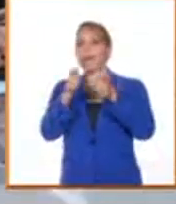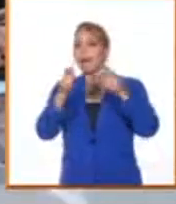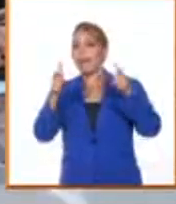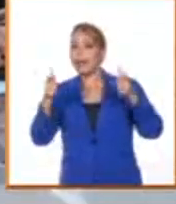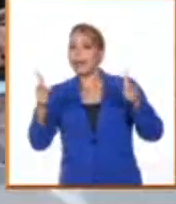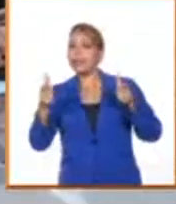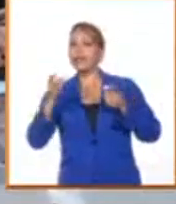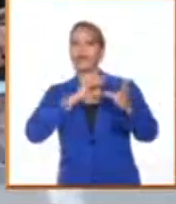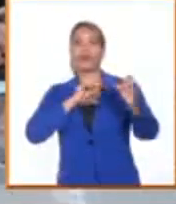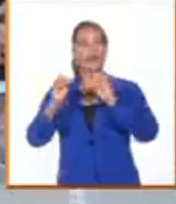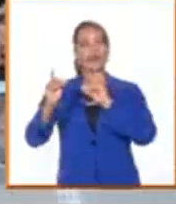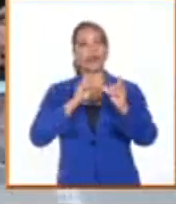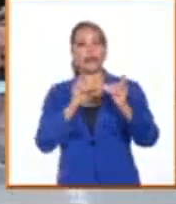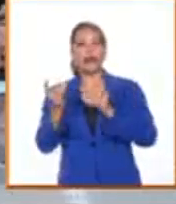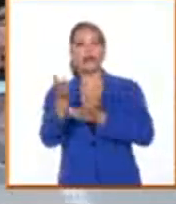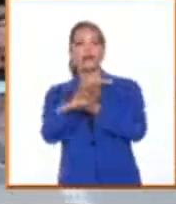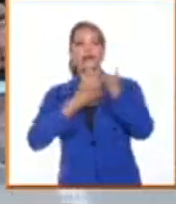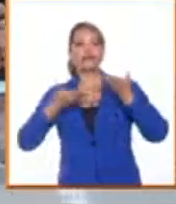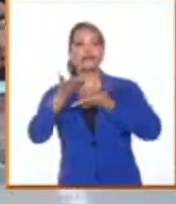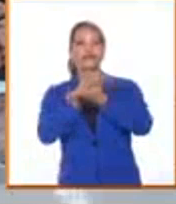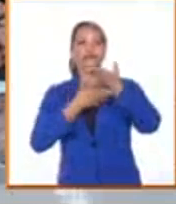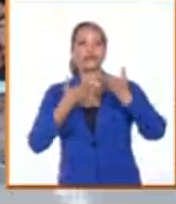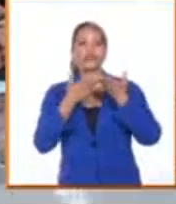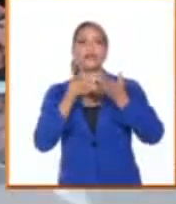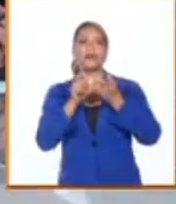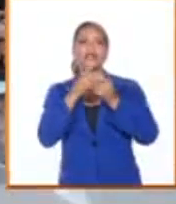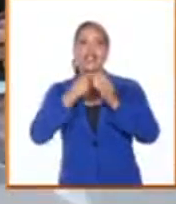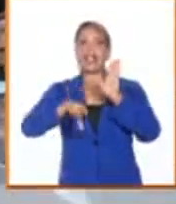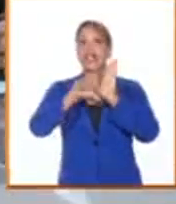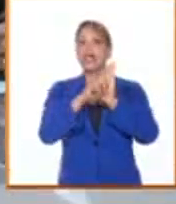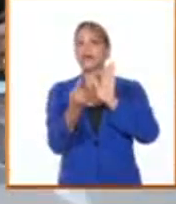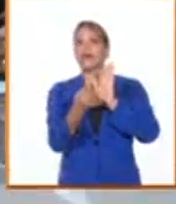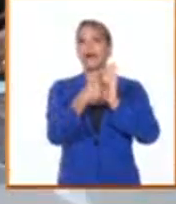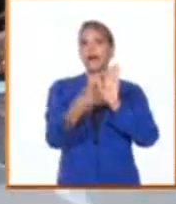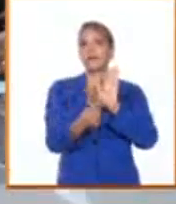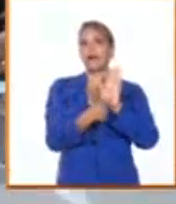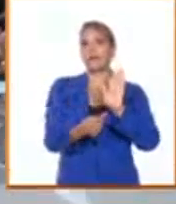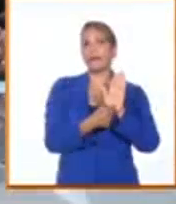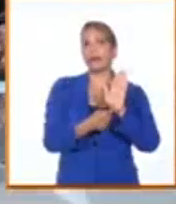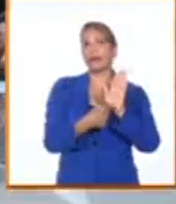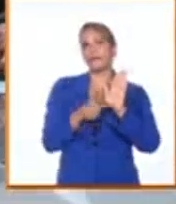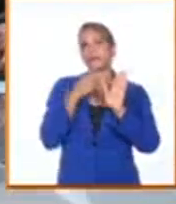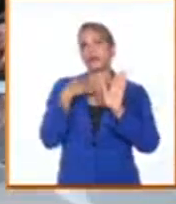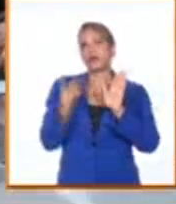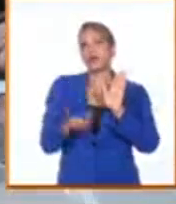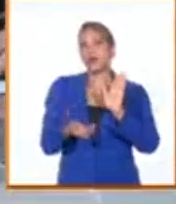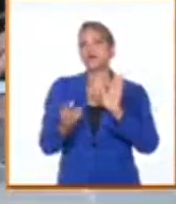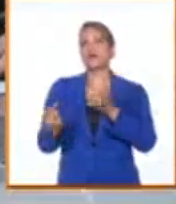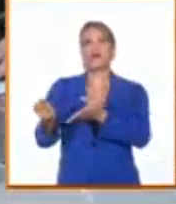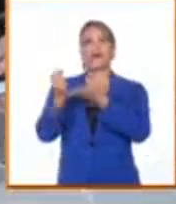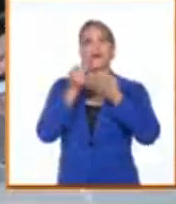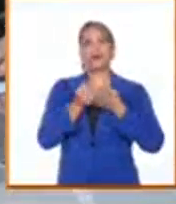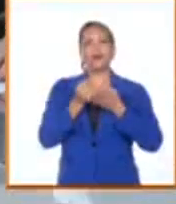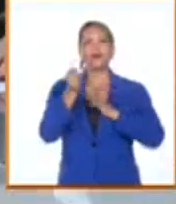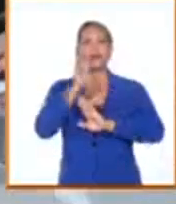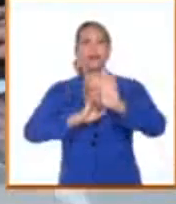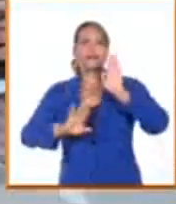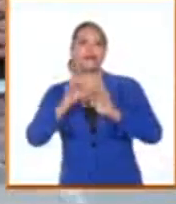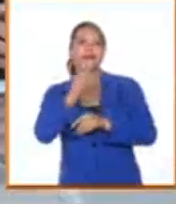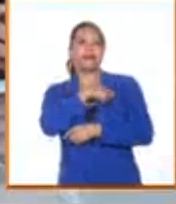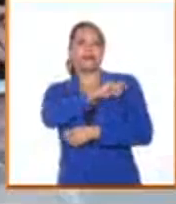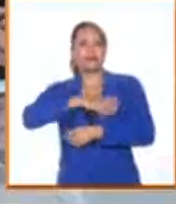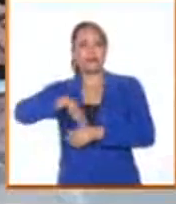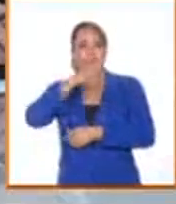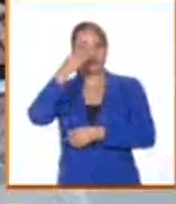dio con la sociedad para enriquecer esta ley? ¿Cuánto le aporta a nuestro pueblo en el ámbito de la comunicación la ley que acabamos